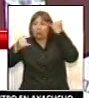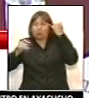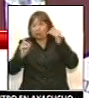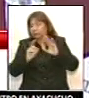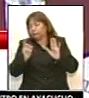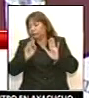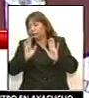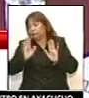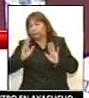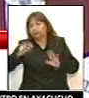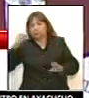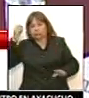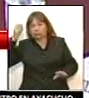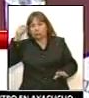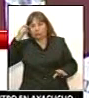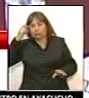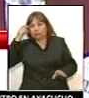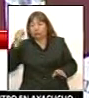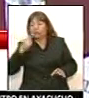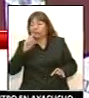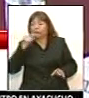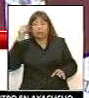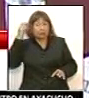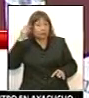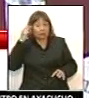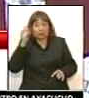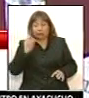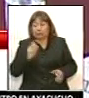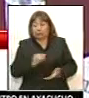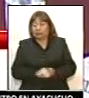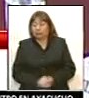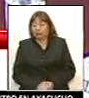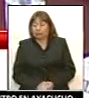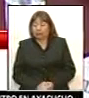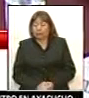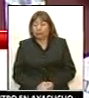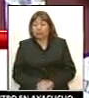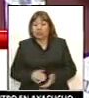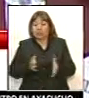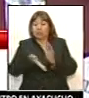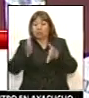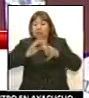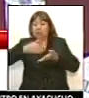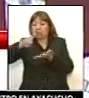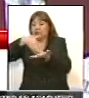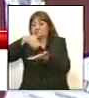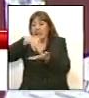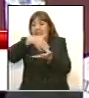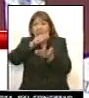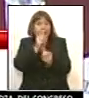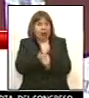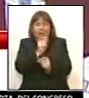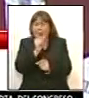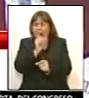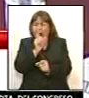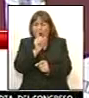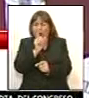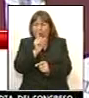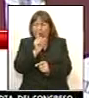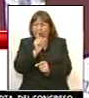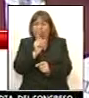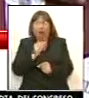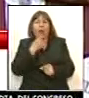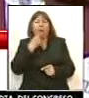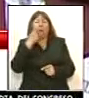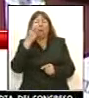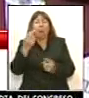una política migratoria. Y no es una política migratoria que ahuyenta a los trabajadores, sino es una política migratoria que